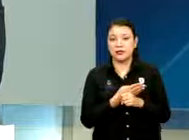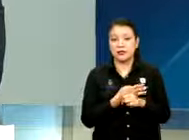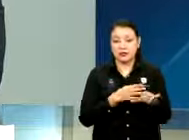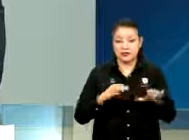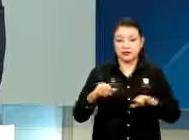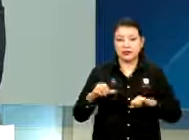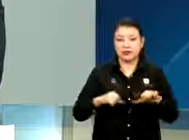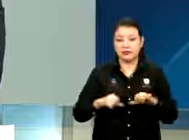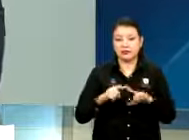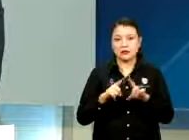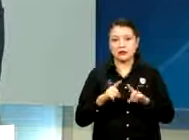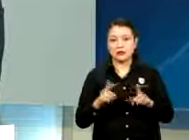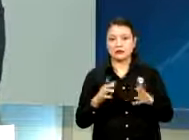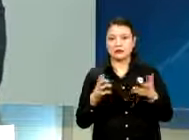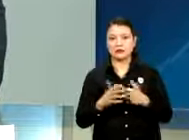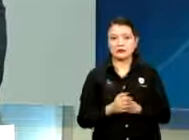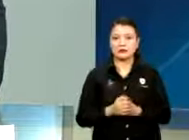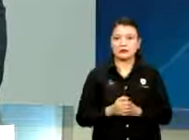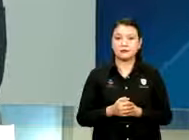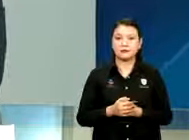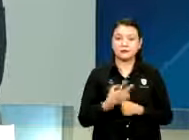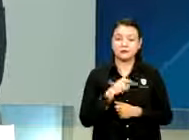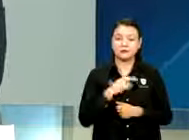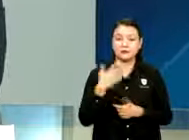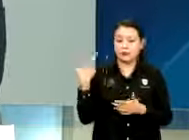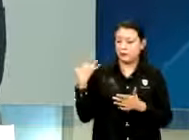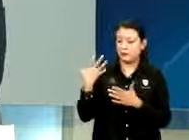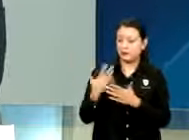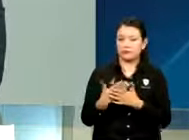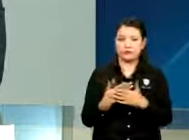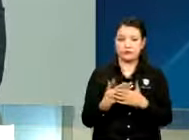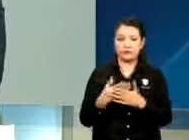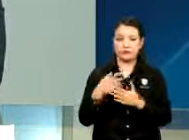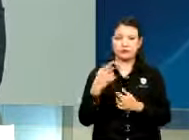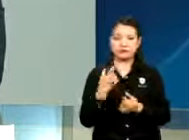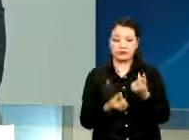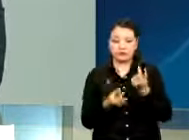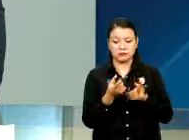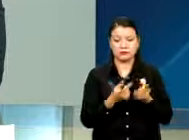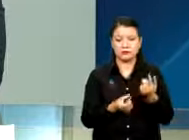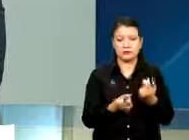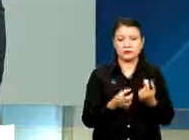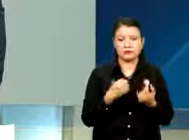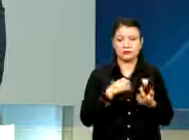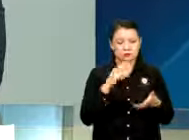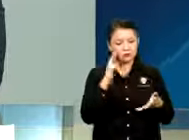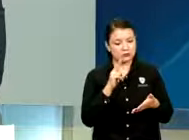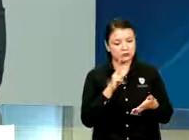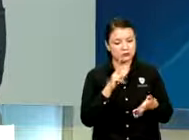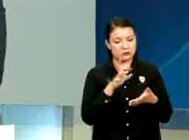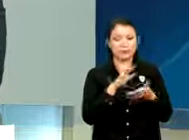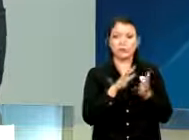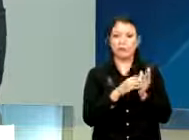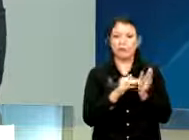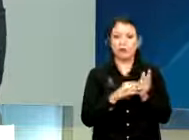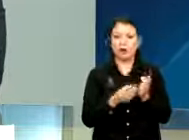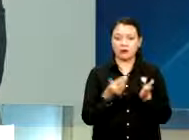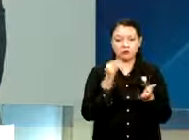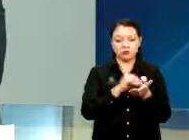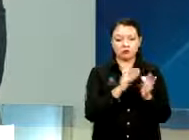los cuales a lo largo de esta administración han sido ampliamente documentadas algunos de los resultados